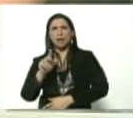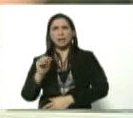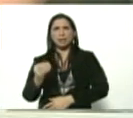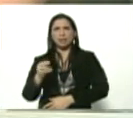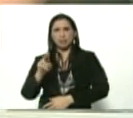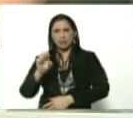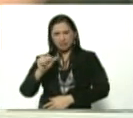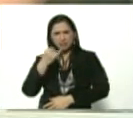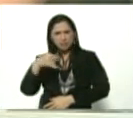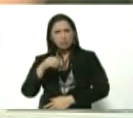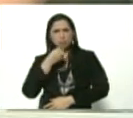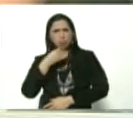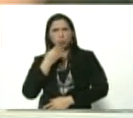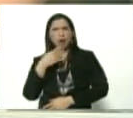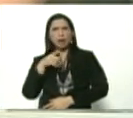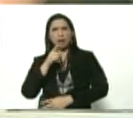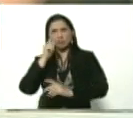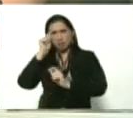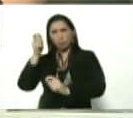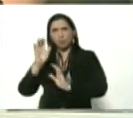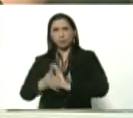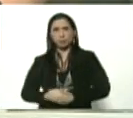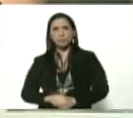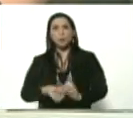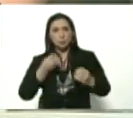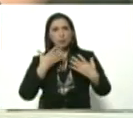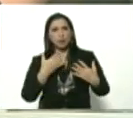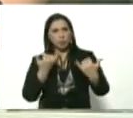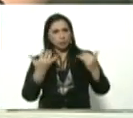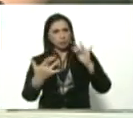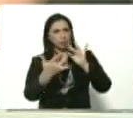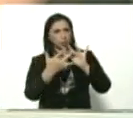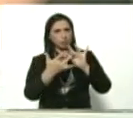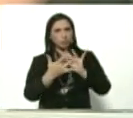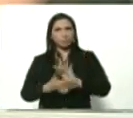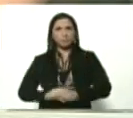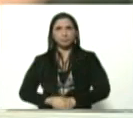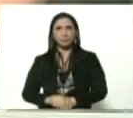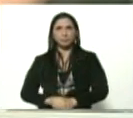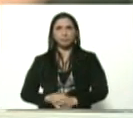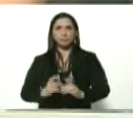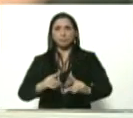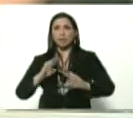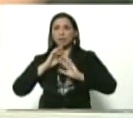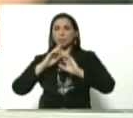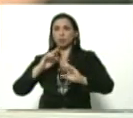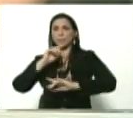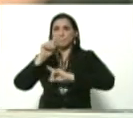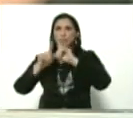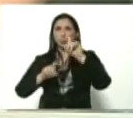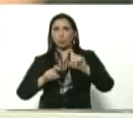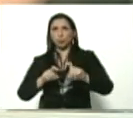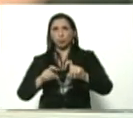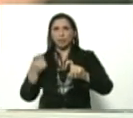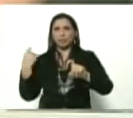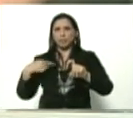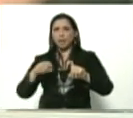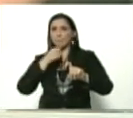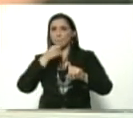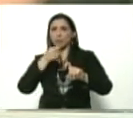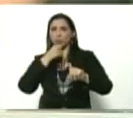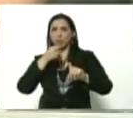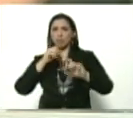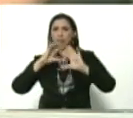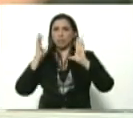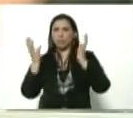¿Le parece bien la recomendación? Bueno, vamos a entrar en conexión para responder las preguntas que nos tienen los corresponsales